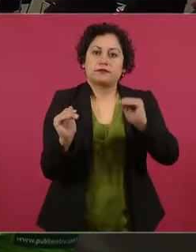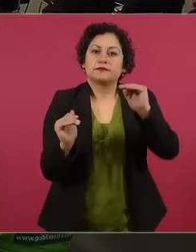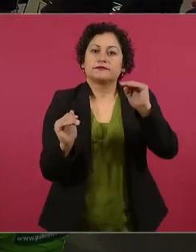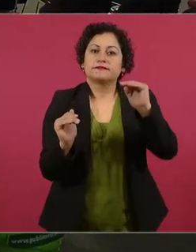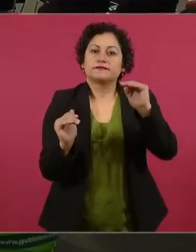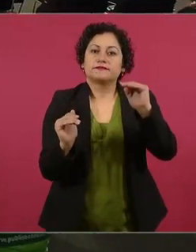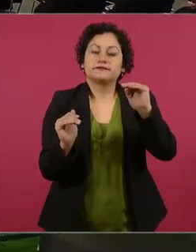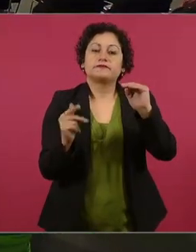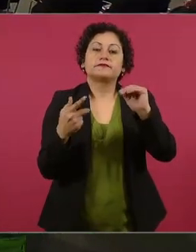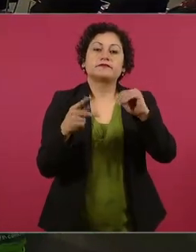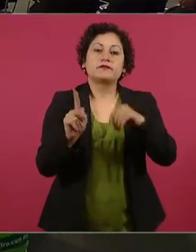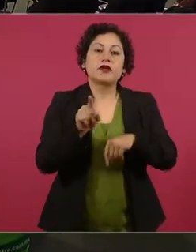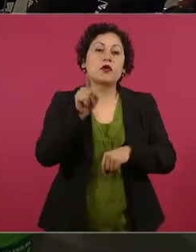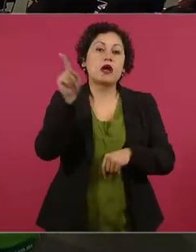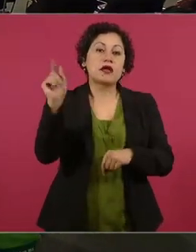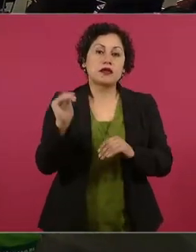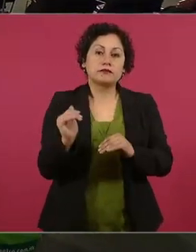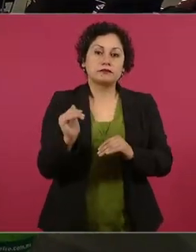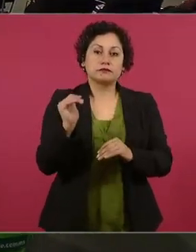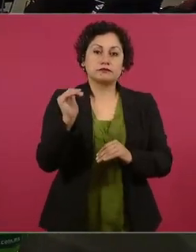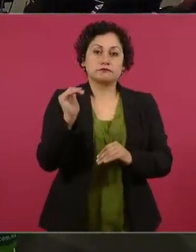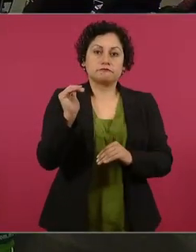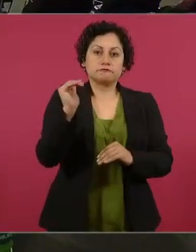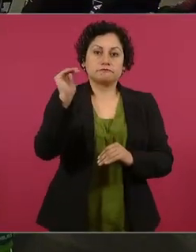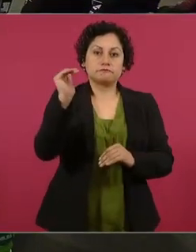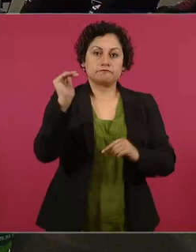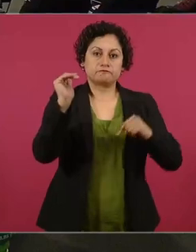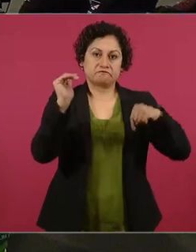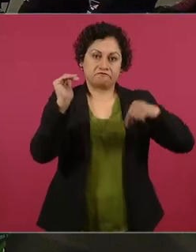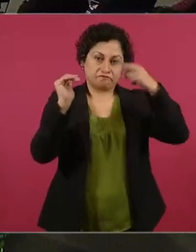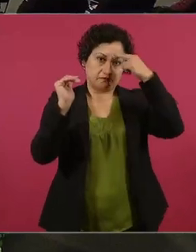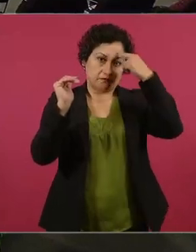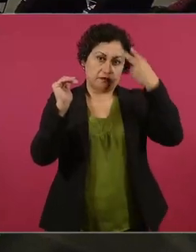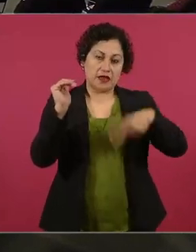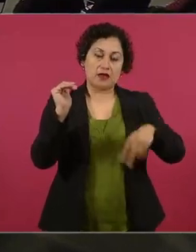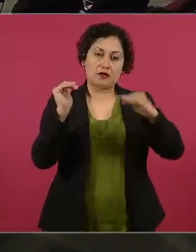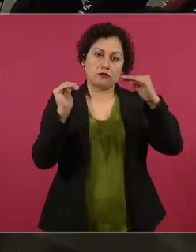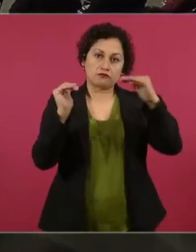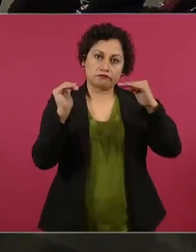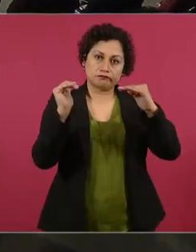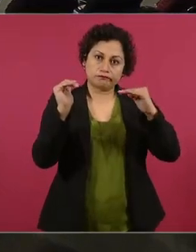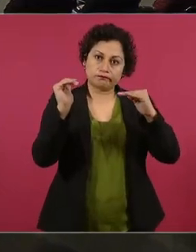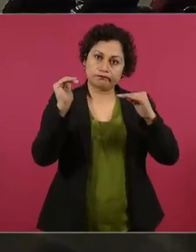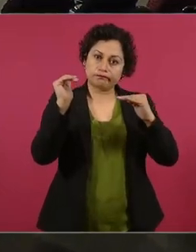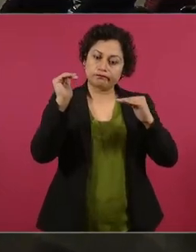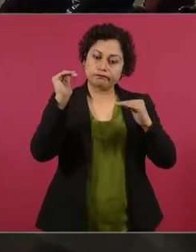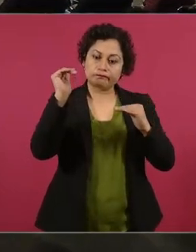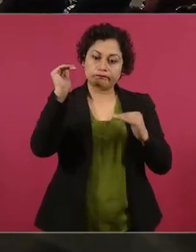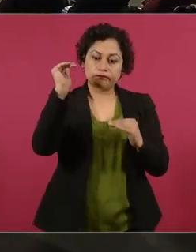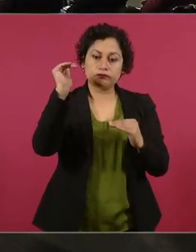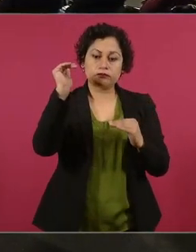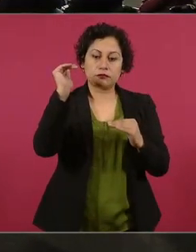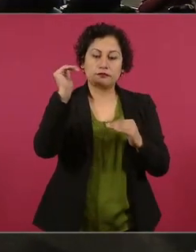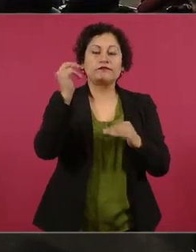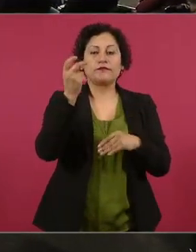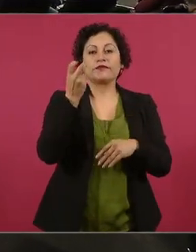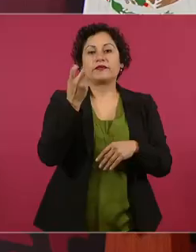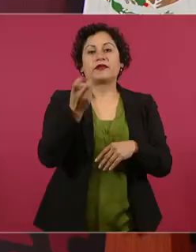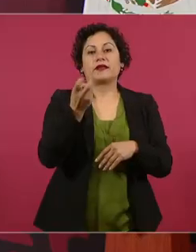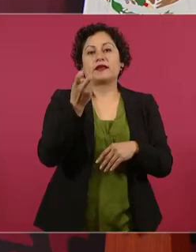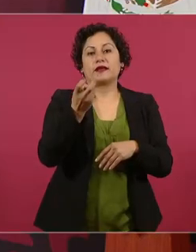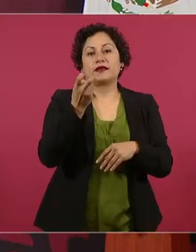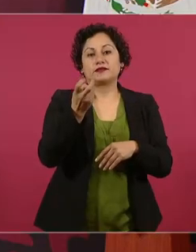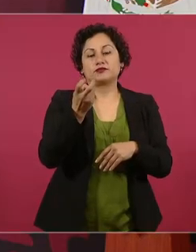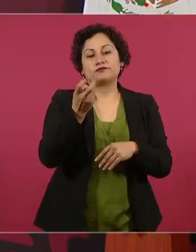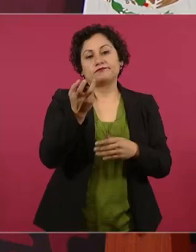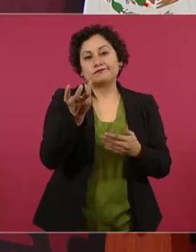fue subiendo allá y acá fue bajando, y eso es lo que queremos